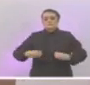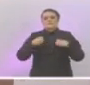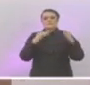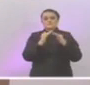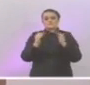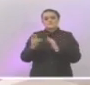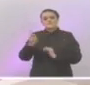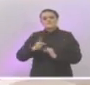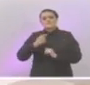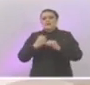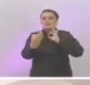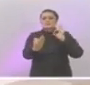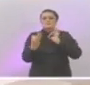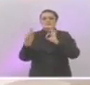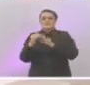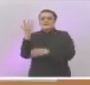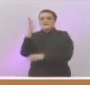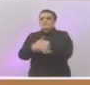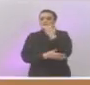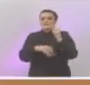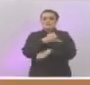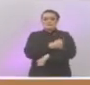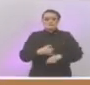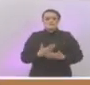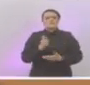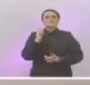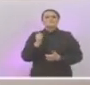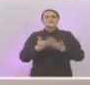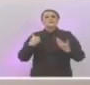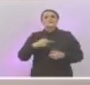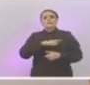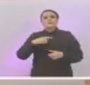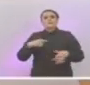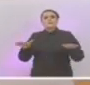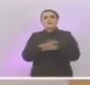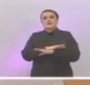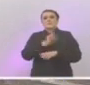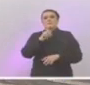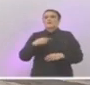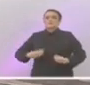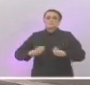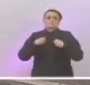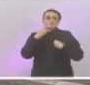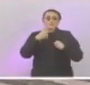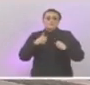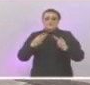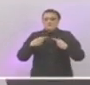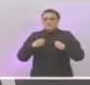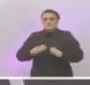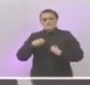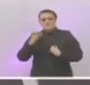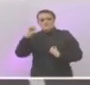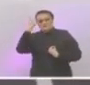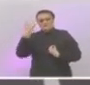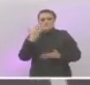popular cerca de los parques industriales, lo que se debe de traducir en una mayor calidad de vida para las familias y una